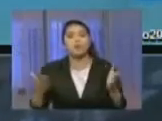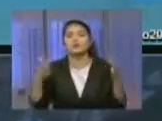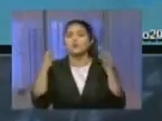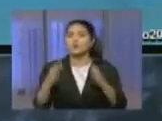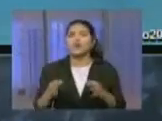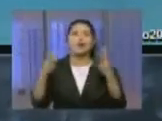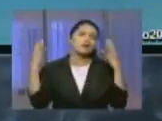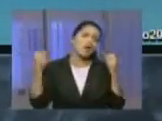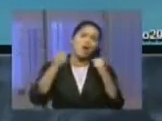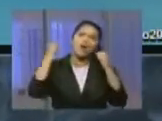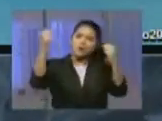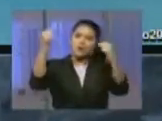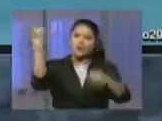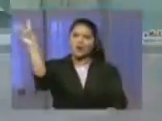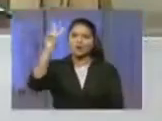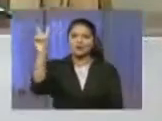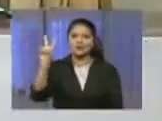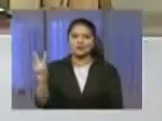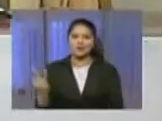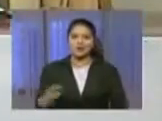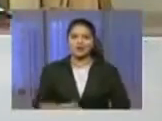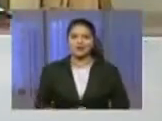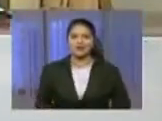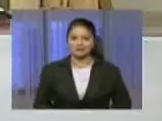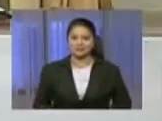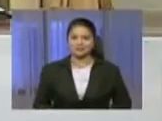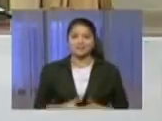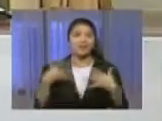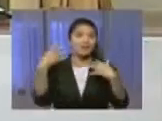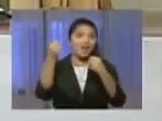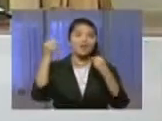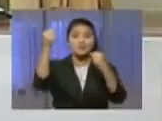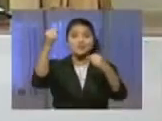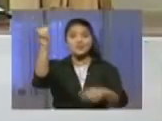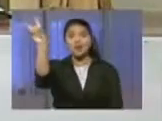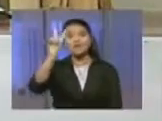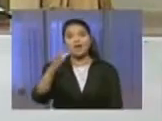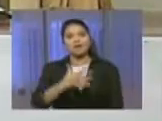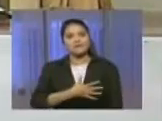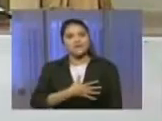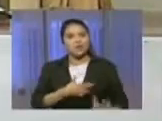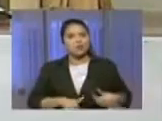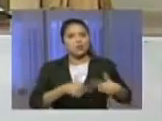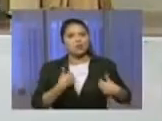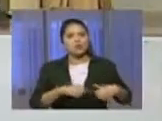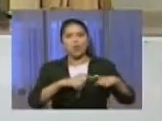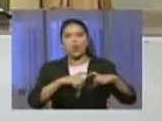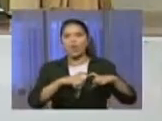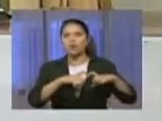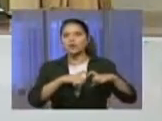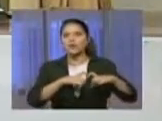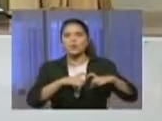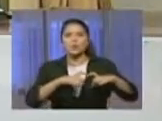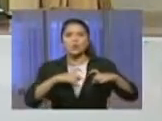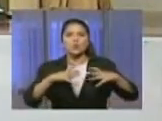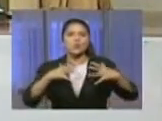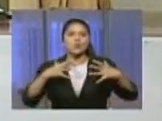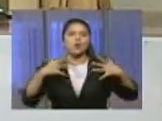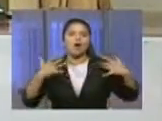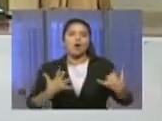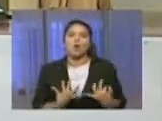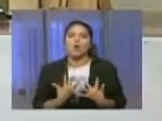viva Venezuela viva Venezuela que nuestro corazón crezca de orgullo